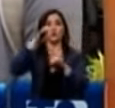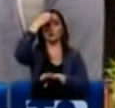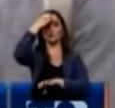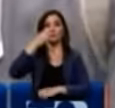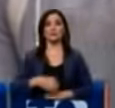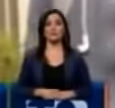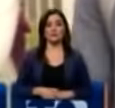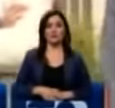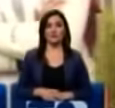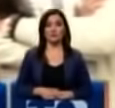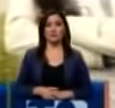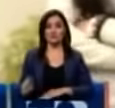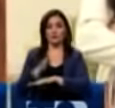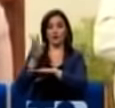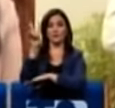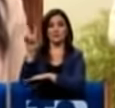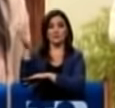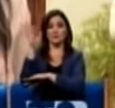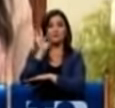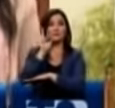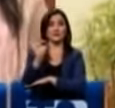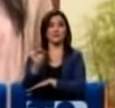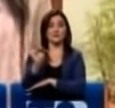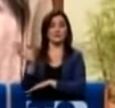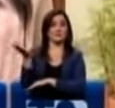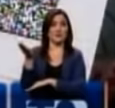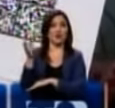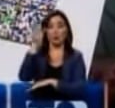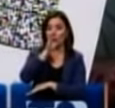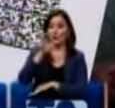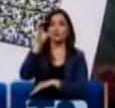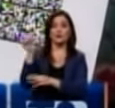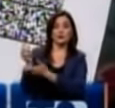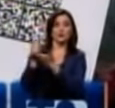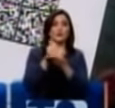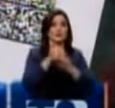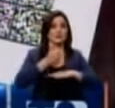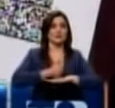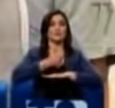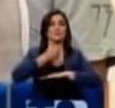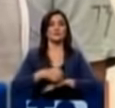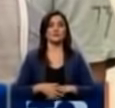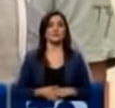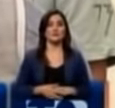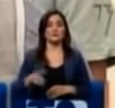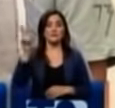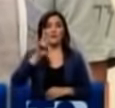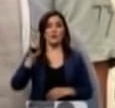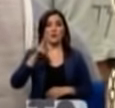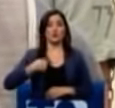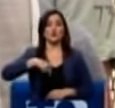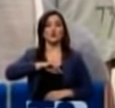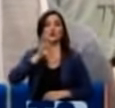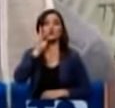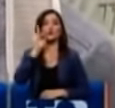viernes pasado, cuando se tomó el examen unificado ser bachiller, están buscando la ayuda de las autoridades. El día viernes nos tocaba rendir